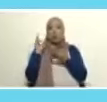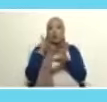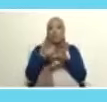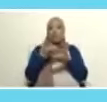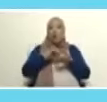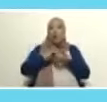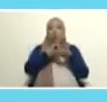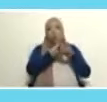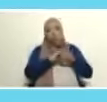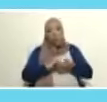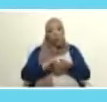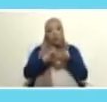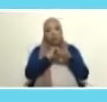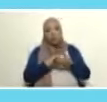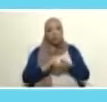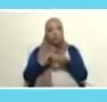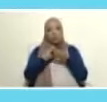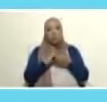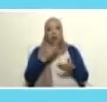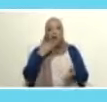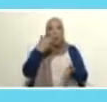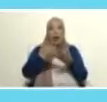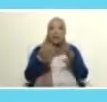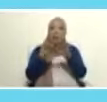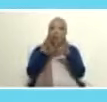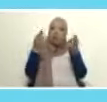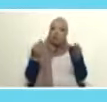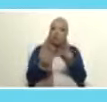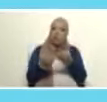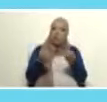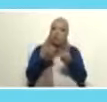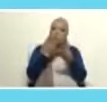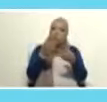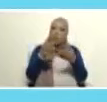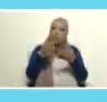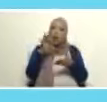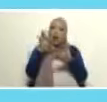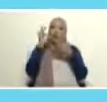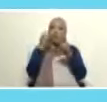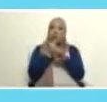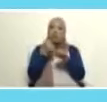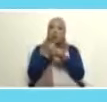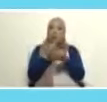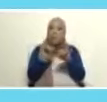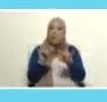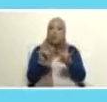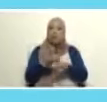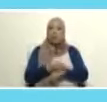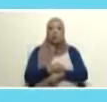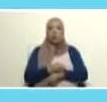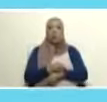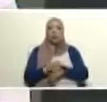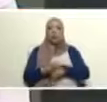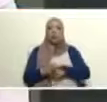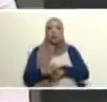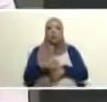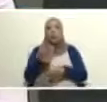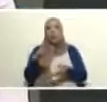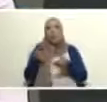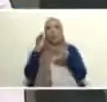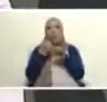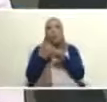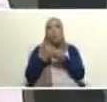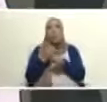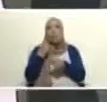de Trujillo. Le doy las gracias a la familia que nos mandó un café cultivado por ellos mismos. Silita hizo un café, lo